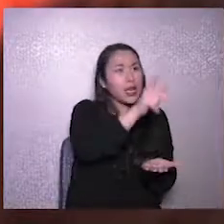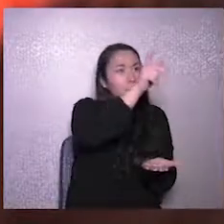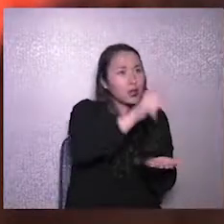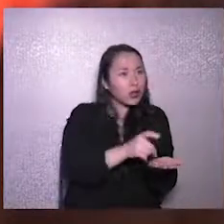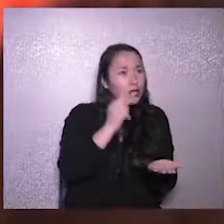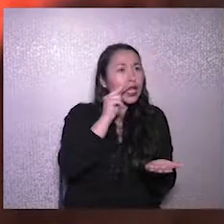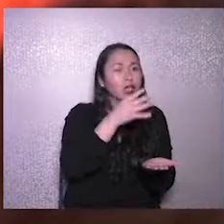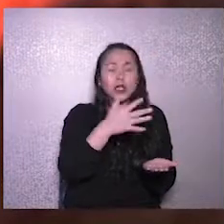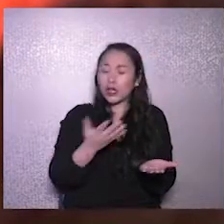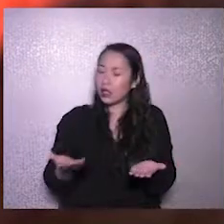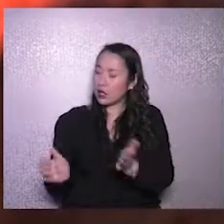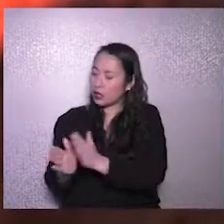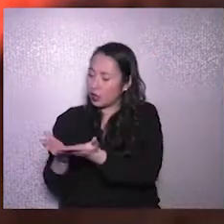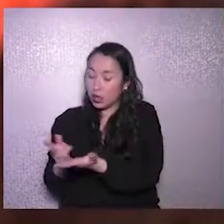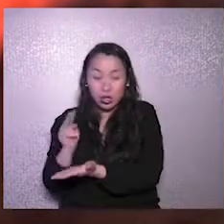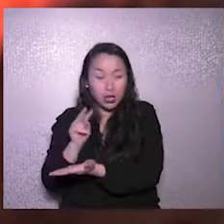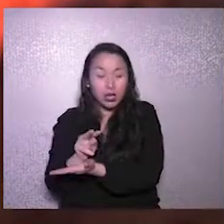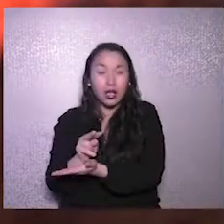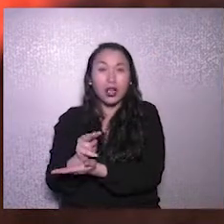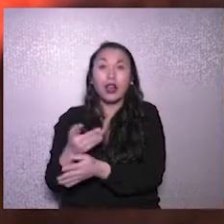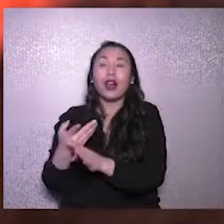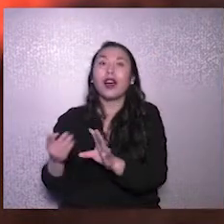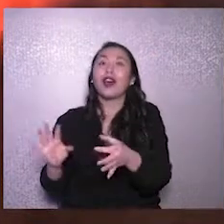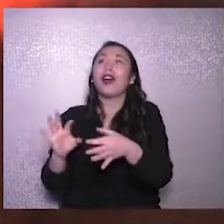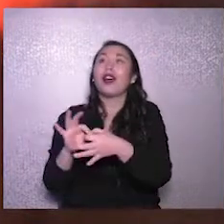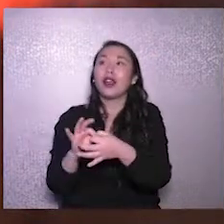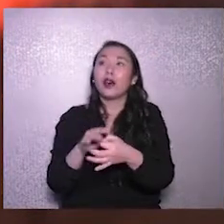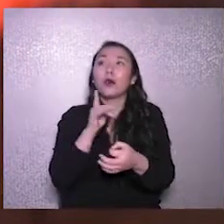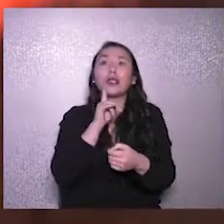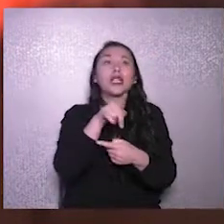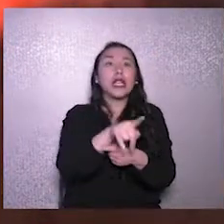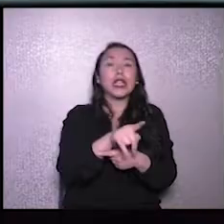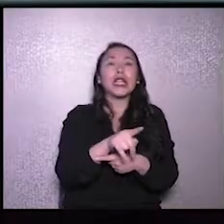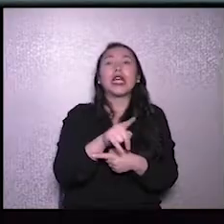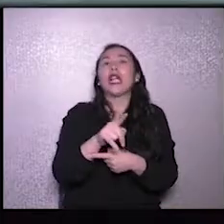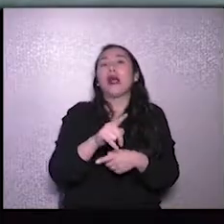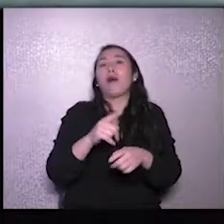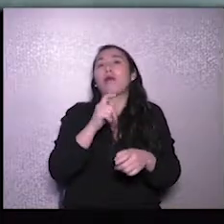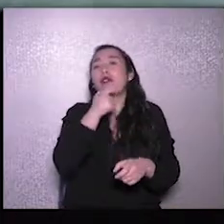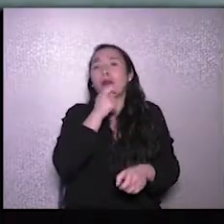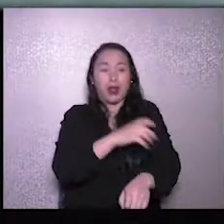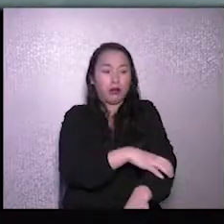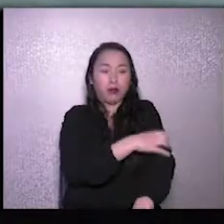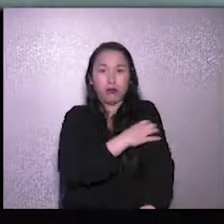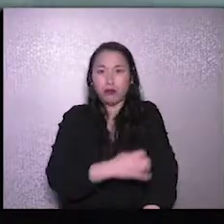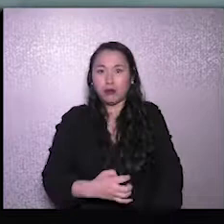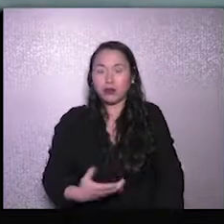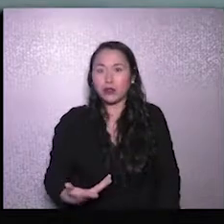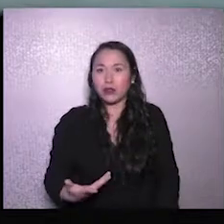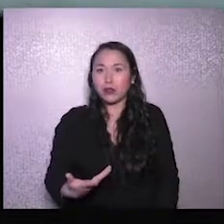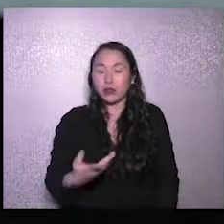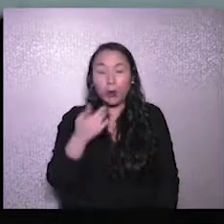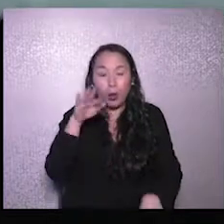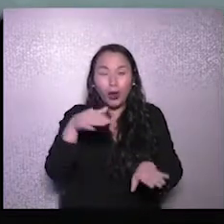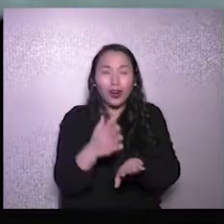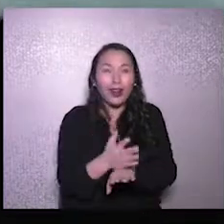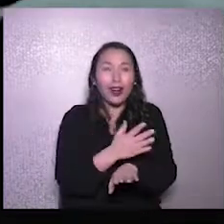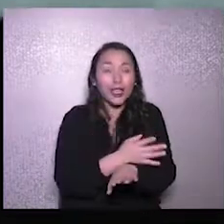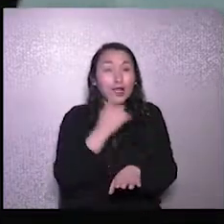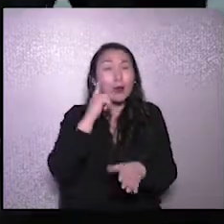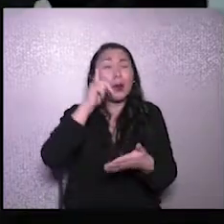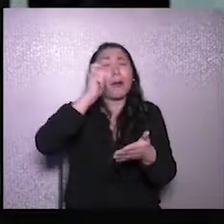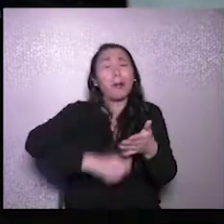le decimos, usted es diabético tipo 2. Usted tiene artritis reumatoide. Y a lo mejor nos podemos anticipar, pero